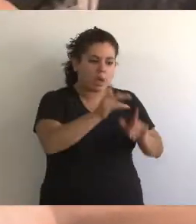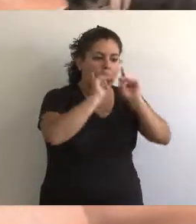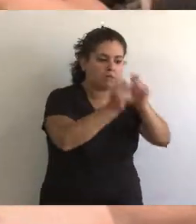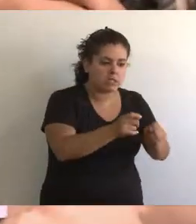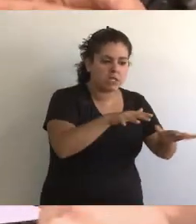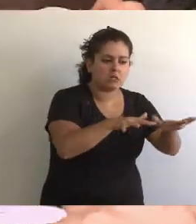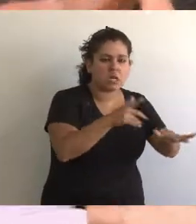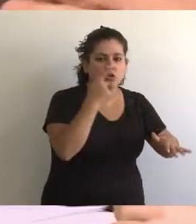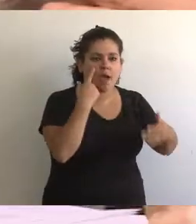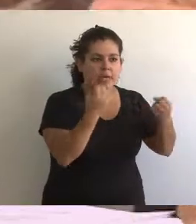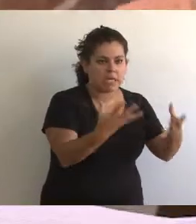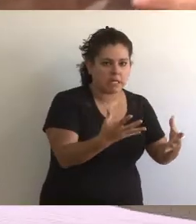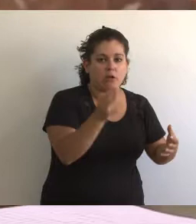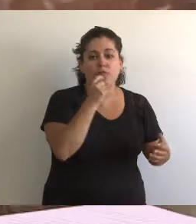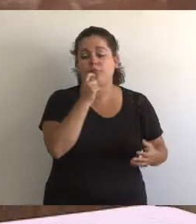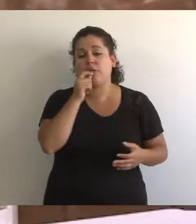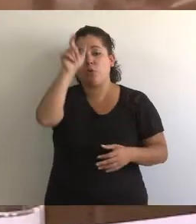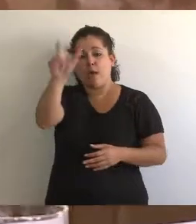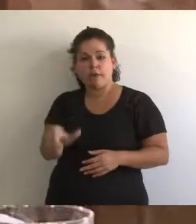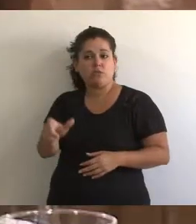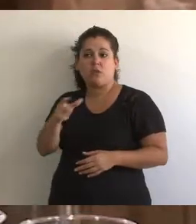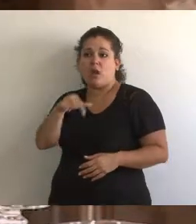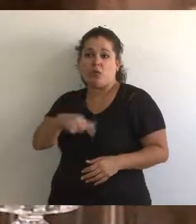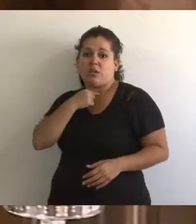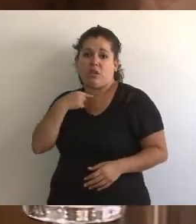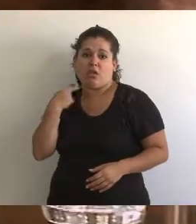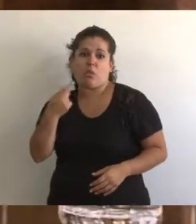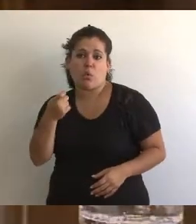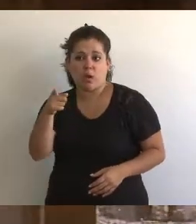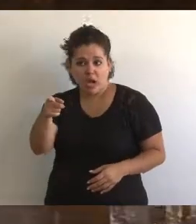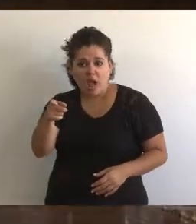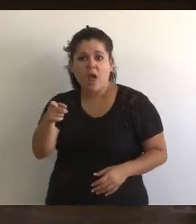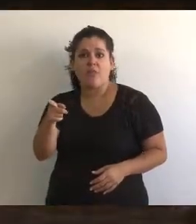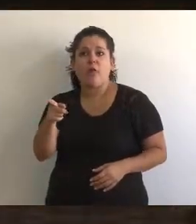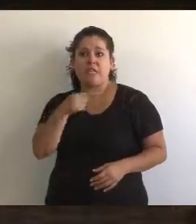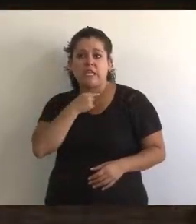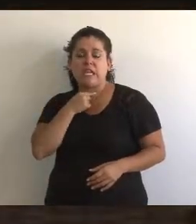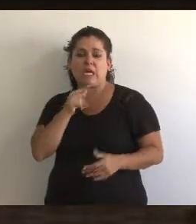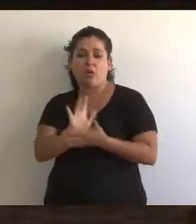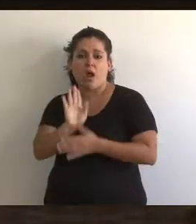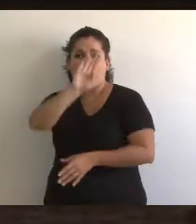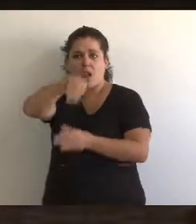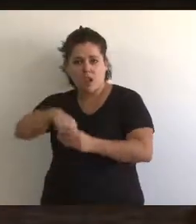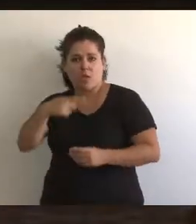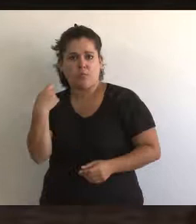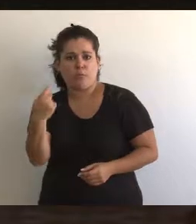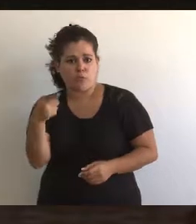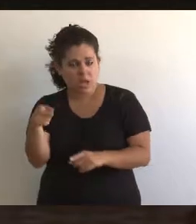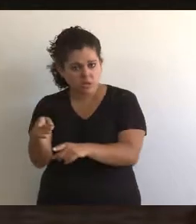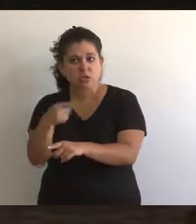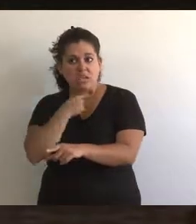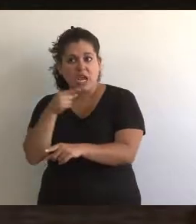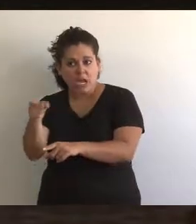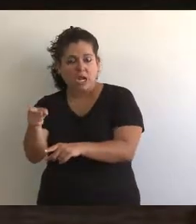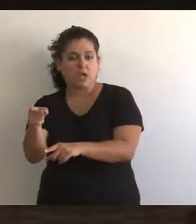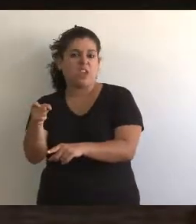o quien defina la situación social de un señor que hoy quiere jubilarse, que quiere estar en la moratoria